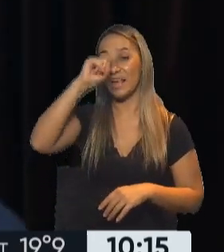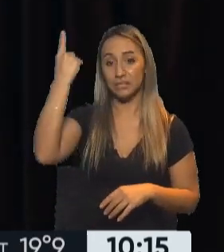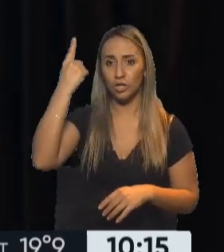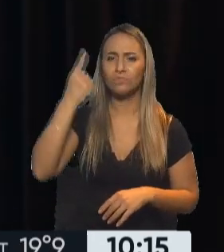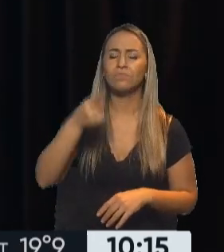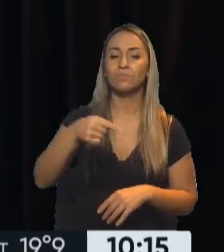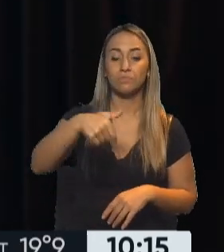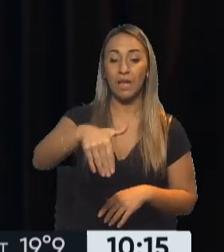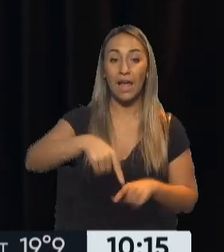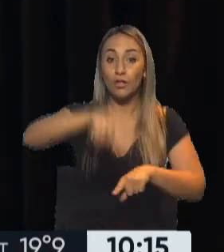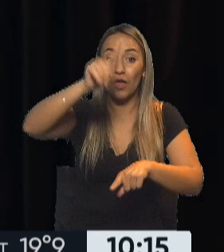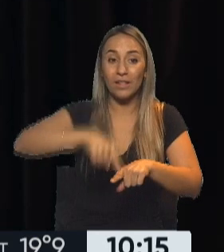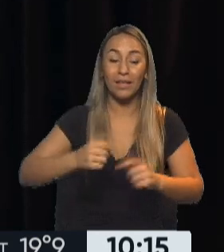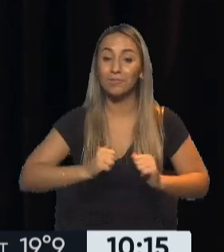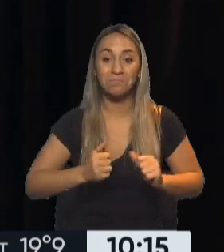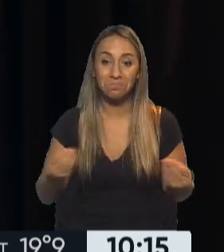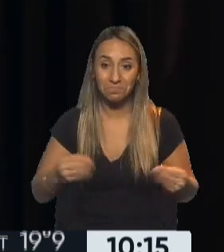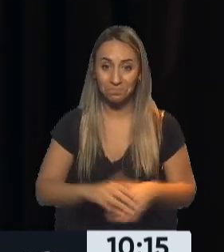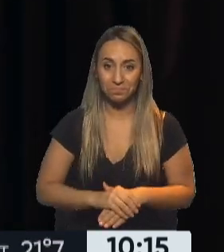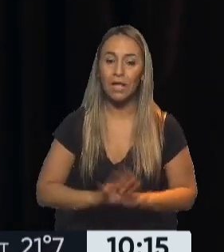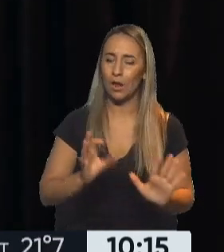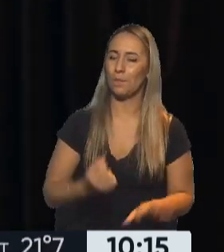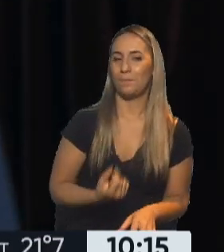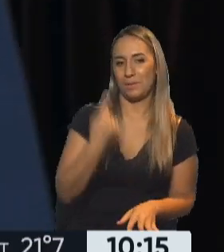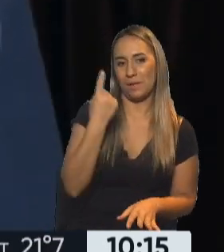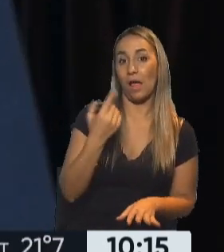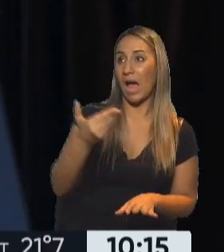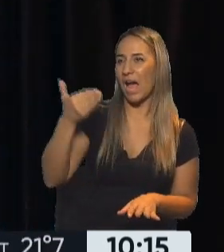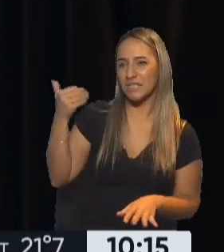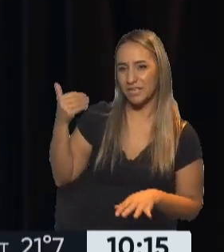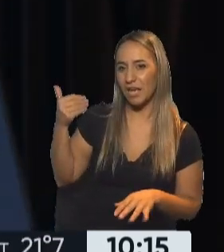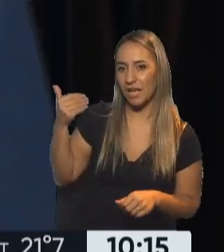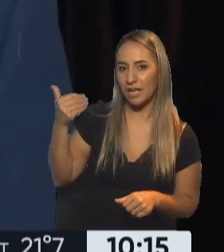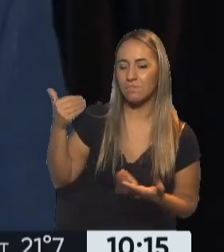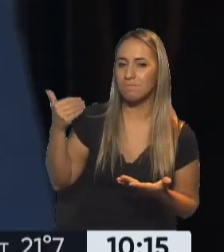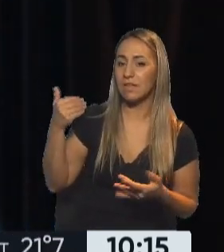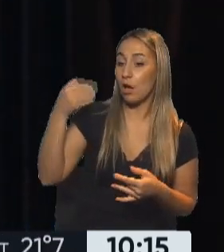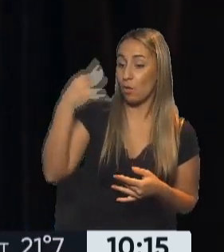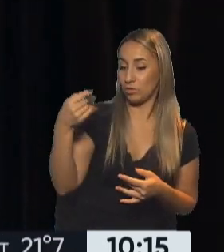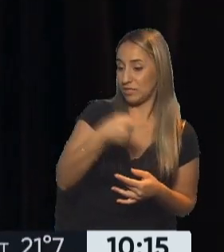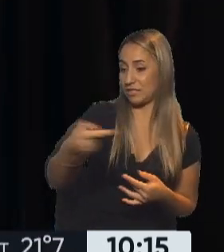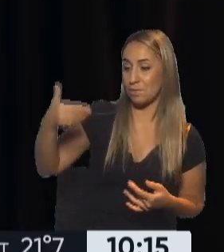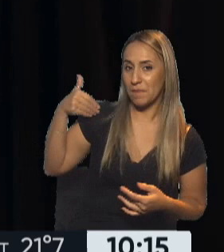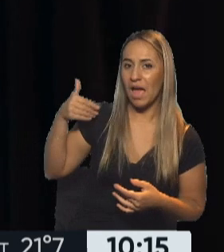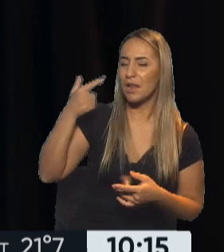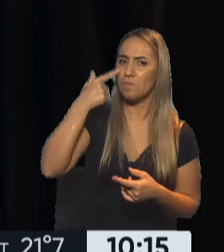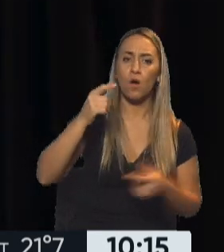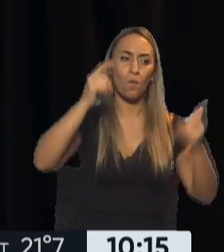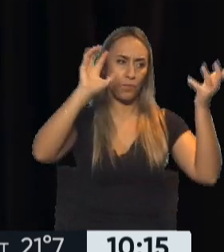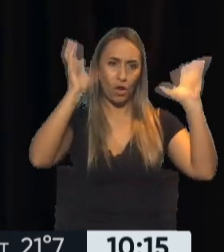expectativas para esta jornada? No, en primer lugar, ayer, esta semana estuvimos viendo el pronóstico, anunciaban